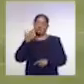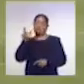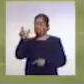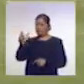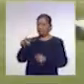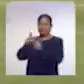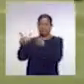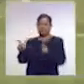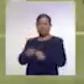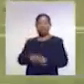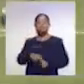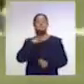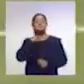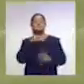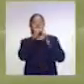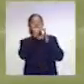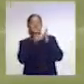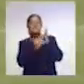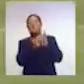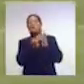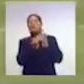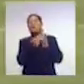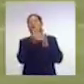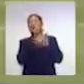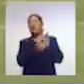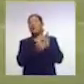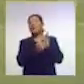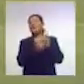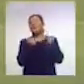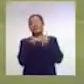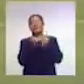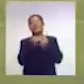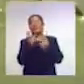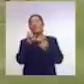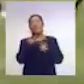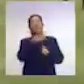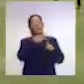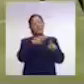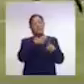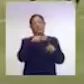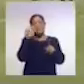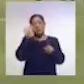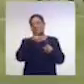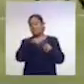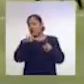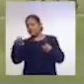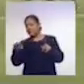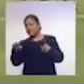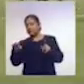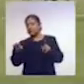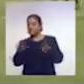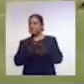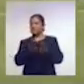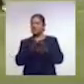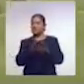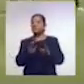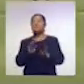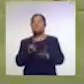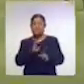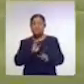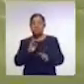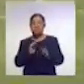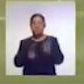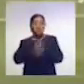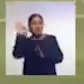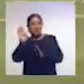la guardia contra un equipo de primera división, pues como ocurrió en la segunda mitad, hay momentos en los que te pueden hacer daño. Me gustaría